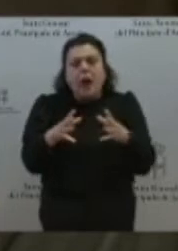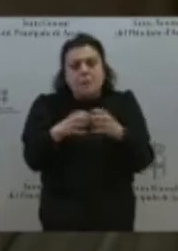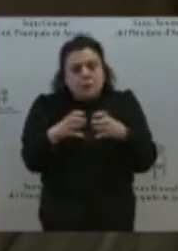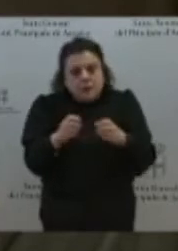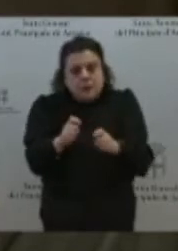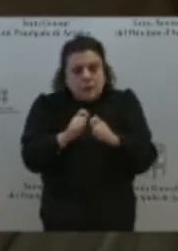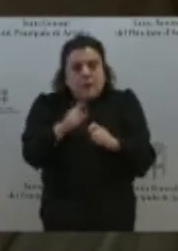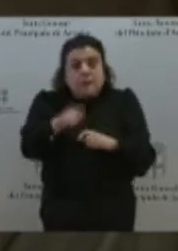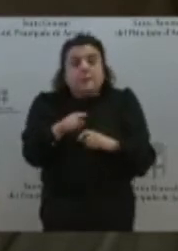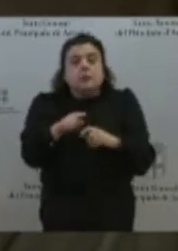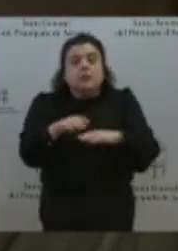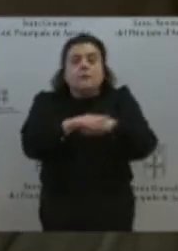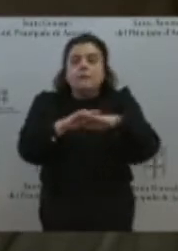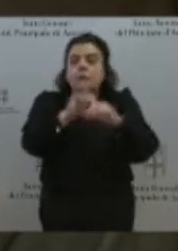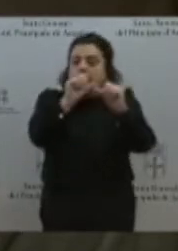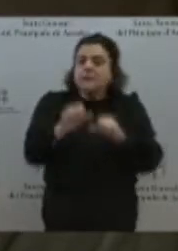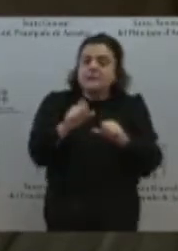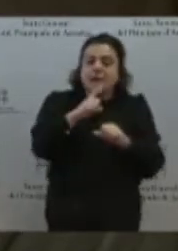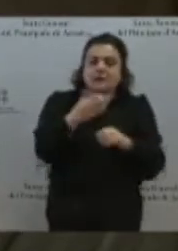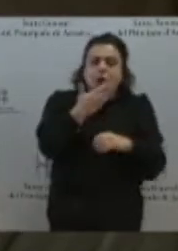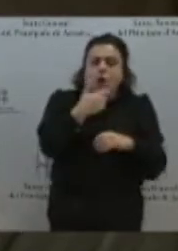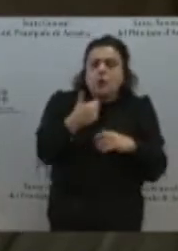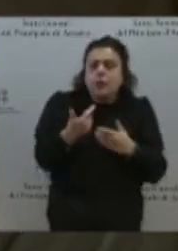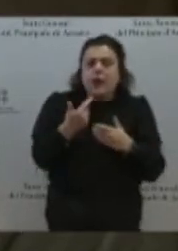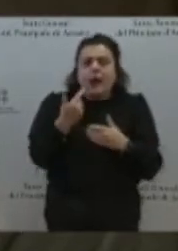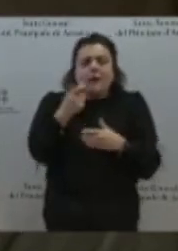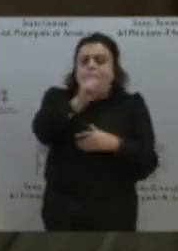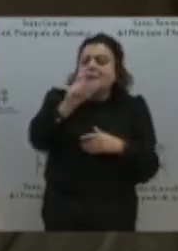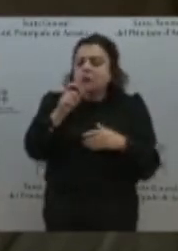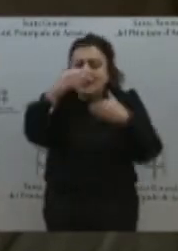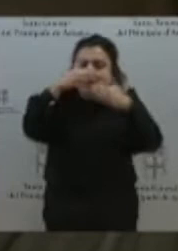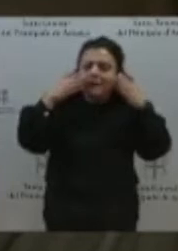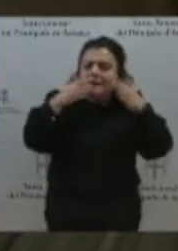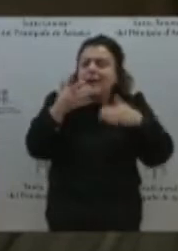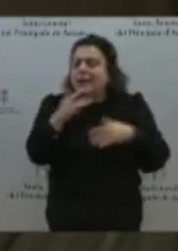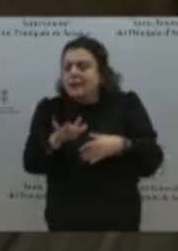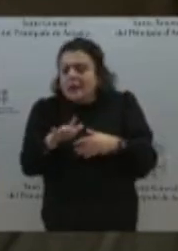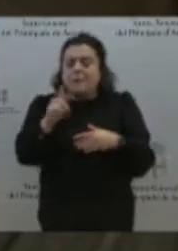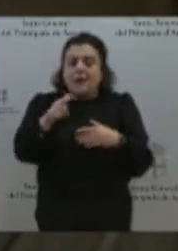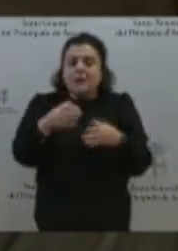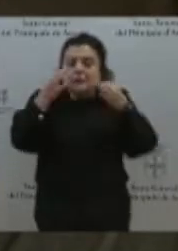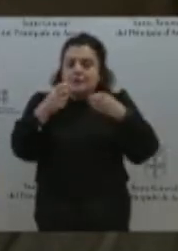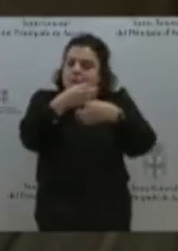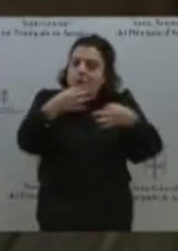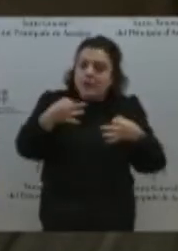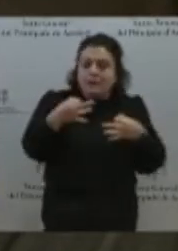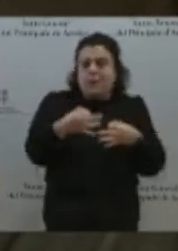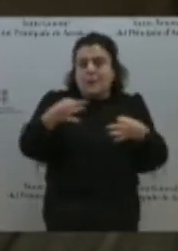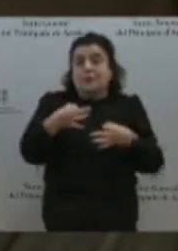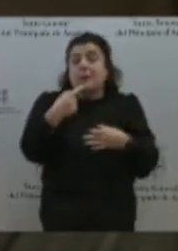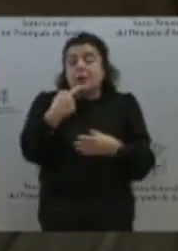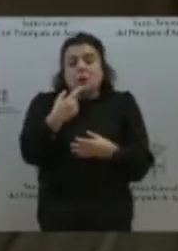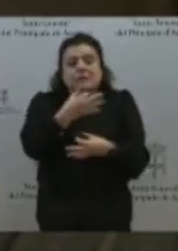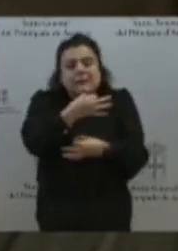dónde debemos llegar y a quiénes debemos atender para ser más eficaces y también más eficientes. Y quiero recalcar lo de la eficiencia, porque es irrenunciable garantizar la sostenibilidad de este